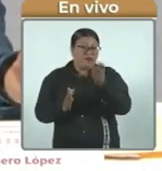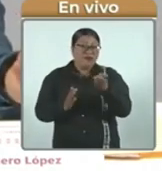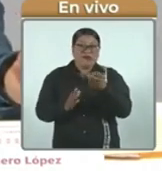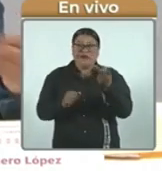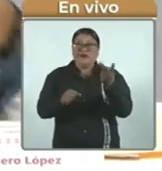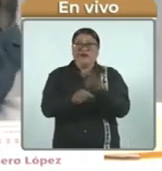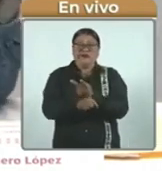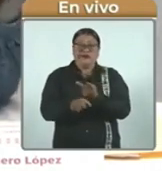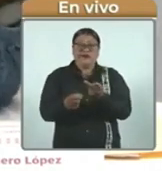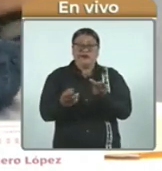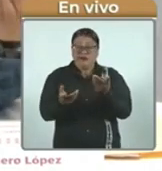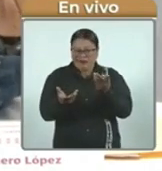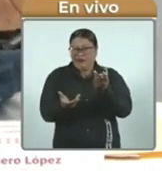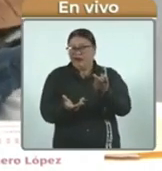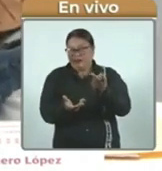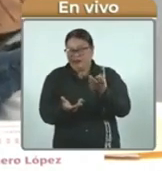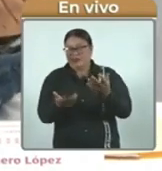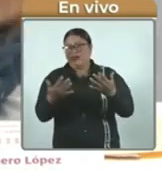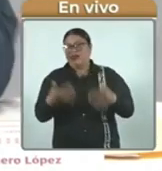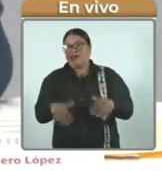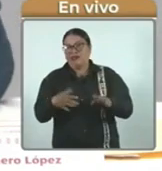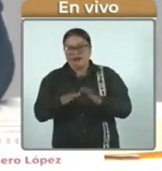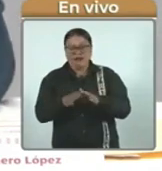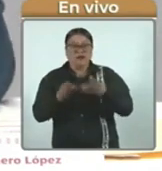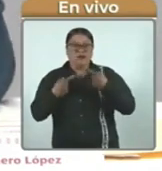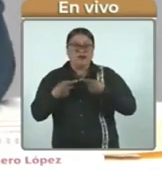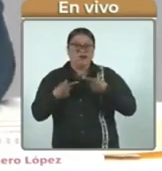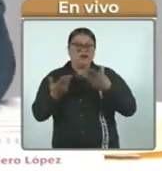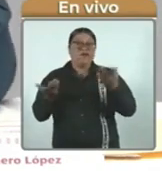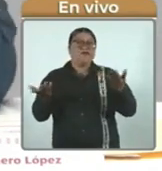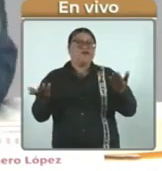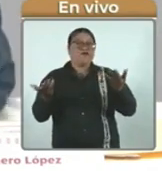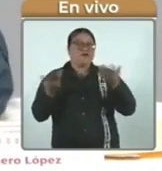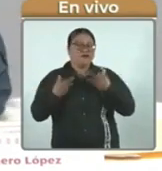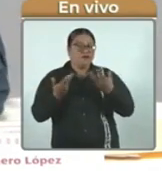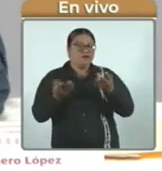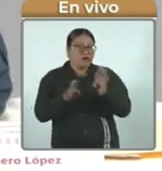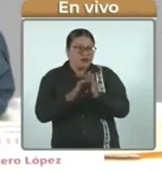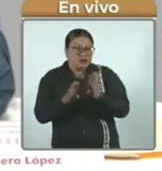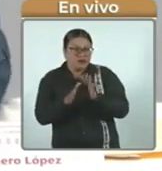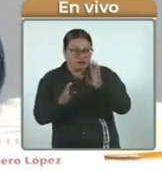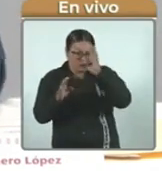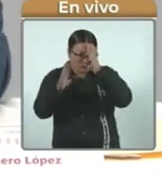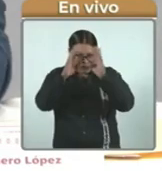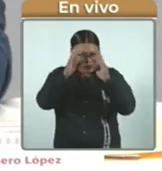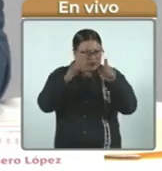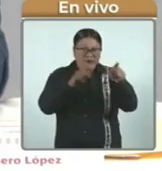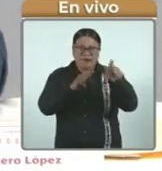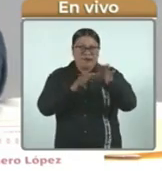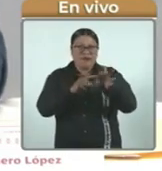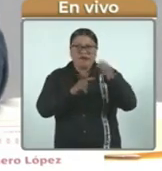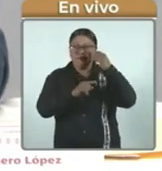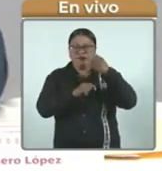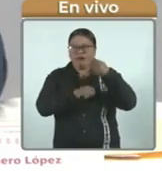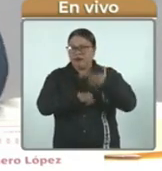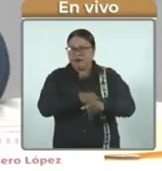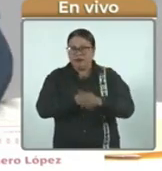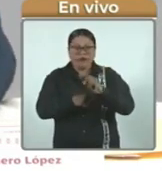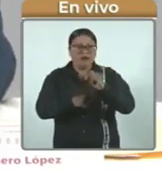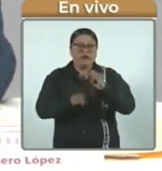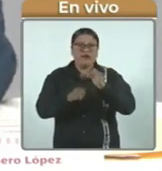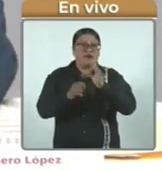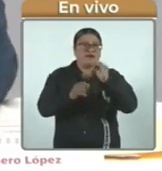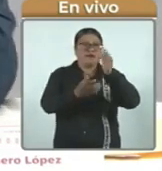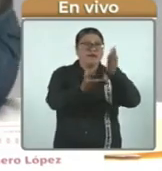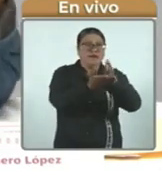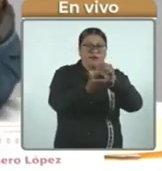¿no? Marca una tendencia y una tendencia de la opinión pública. Dicen, híjole, pues está peligroso, no vayas a tal lugar o no camines aquí